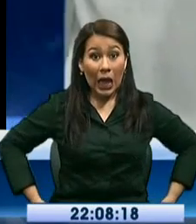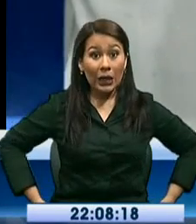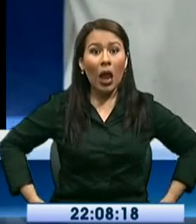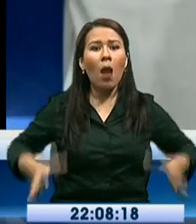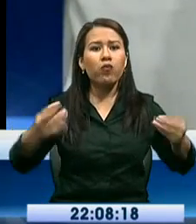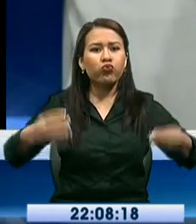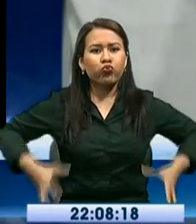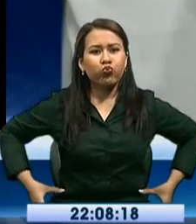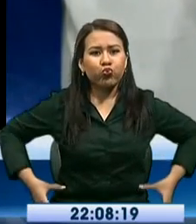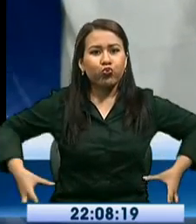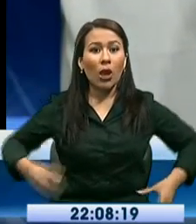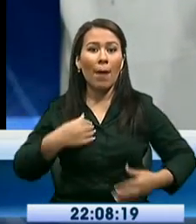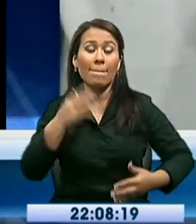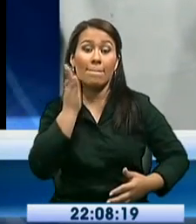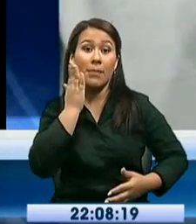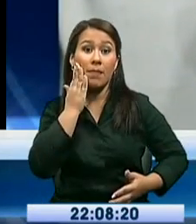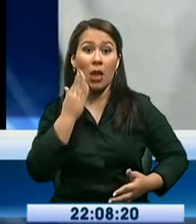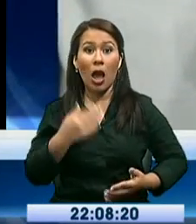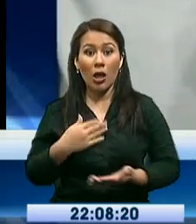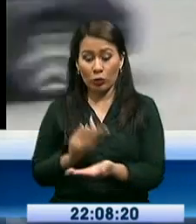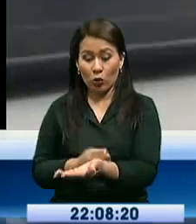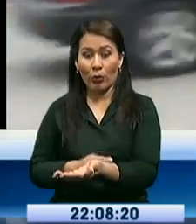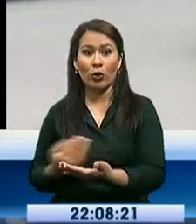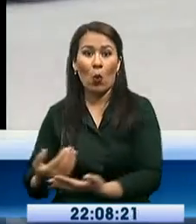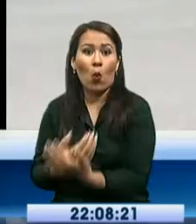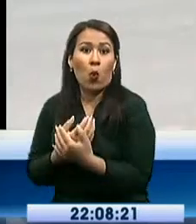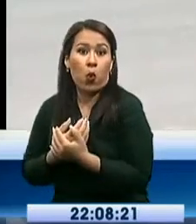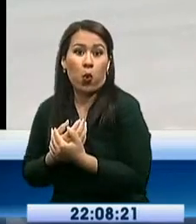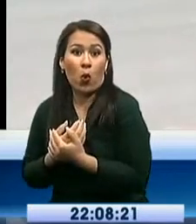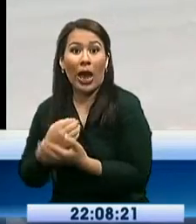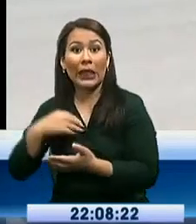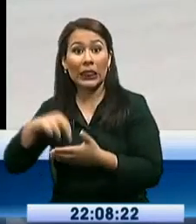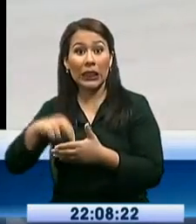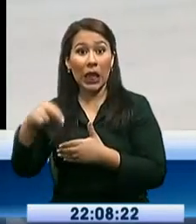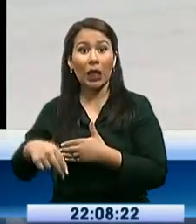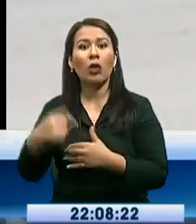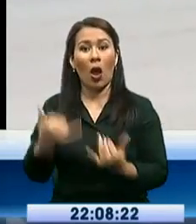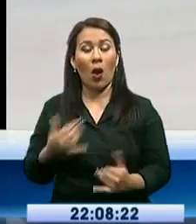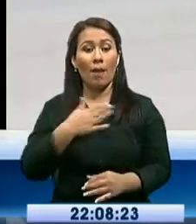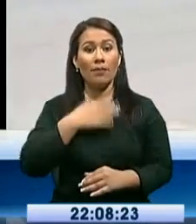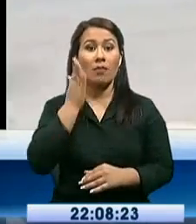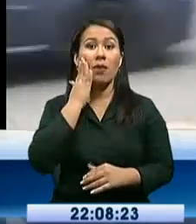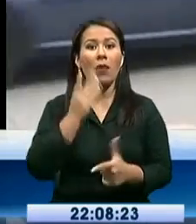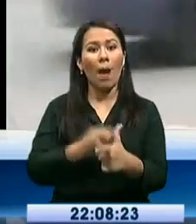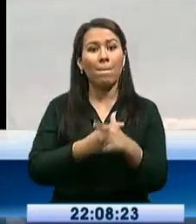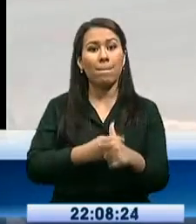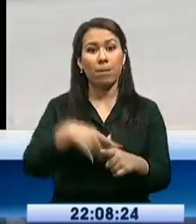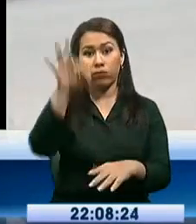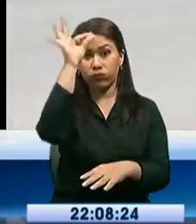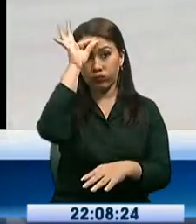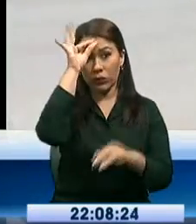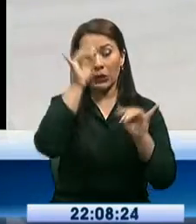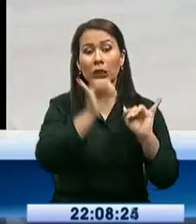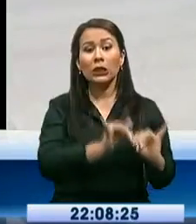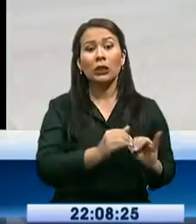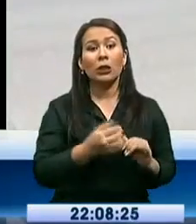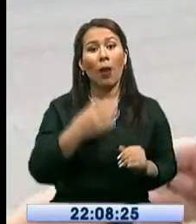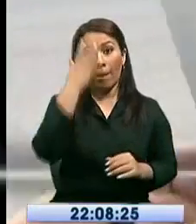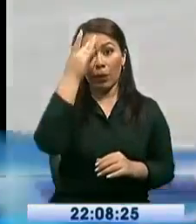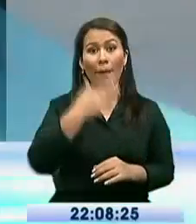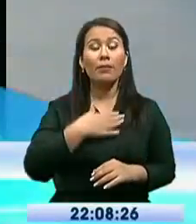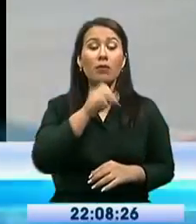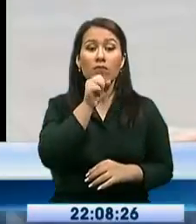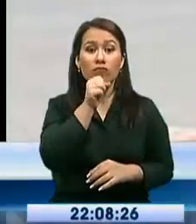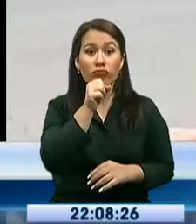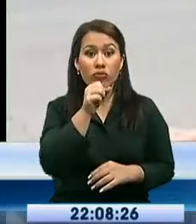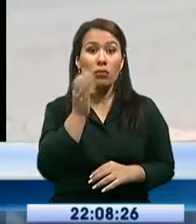mamá, protegiéndolo a mi sobrino, no recibe tanto el golpe. Y en estos momentos ella está con pronóstico reservado. Porque aparte que es una persona de la